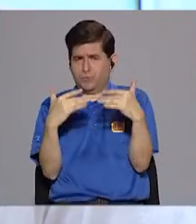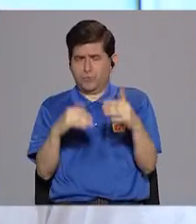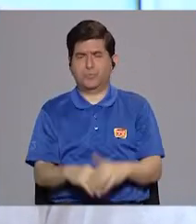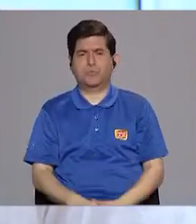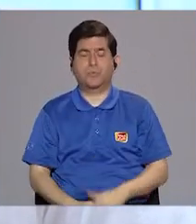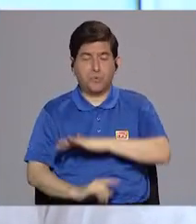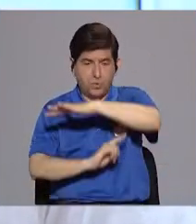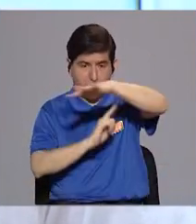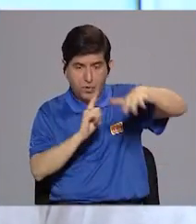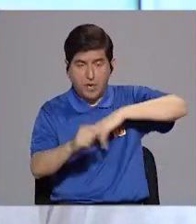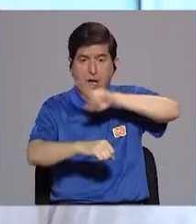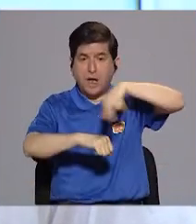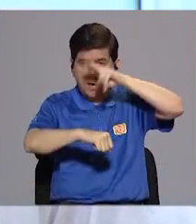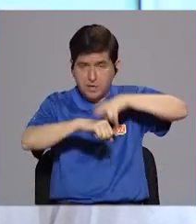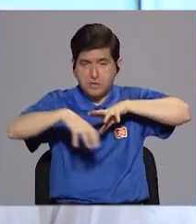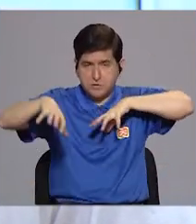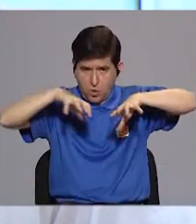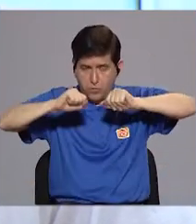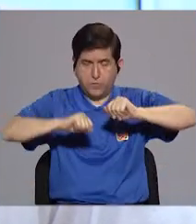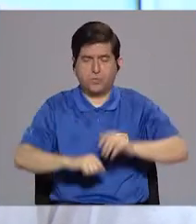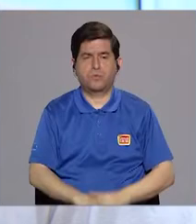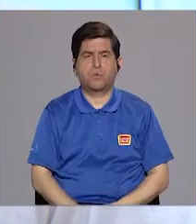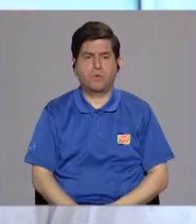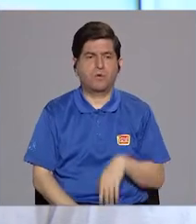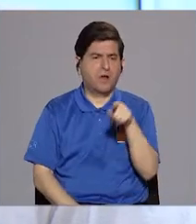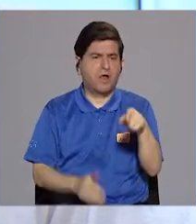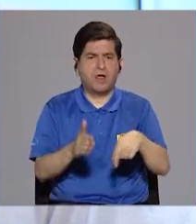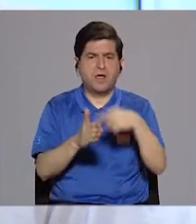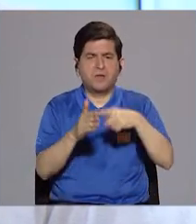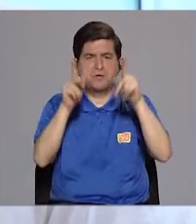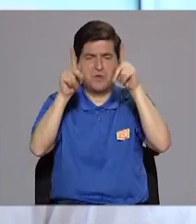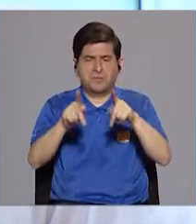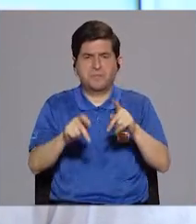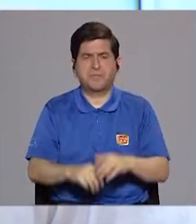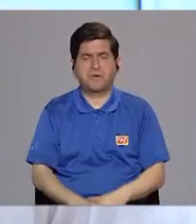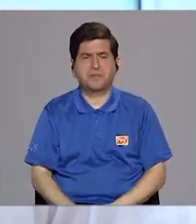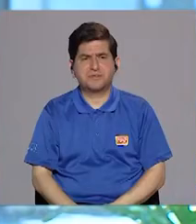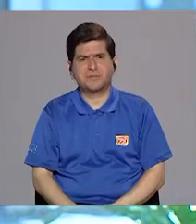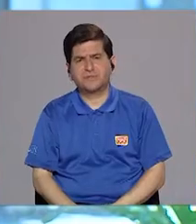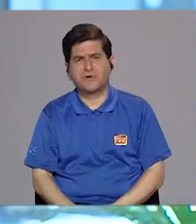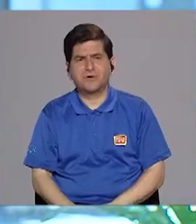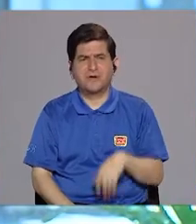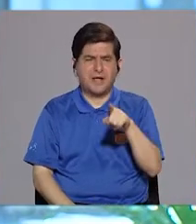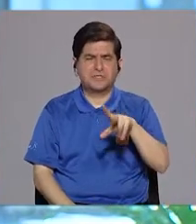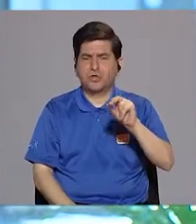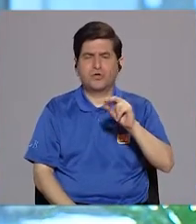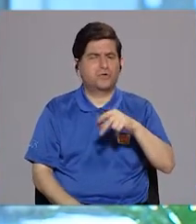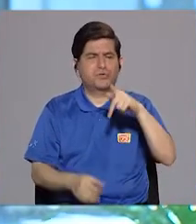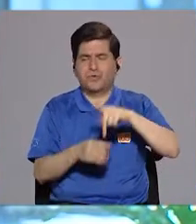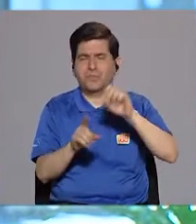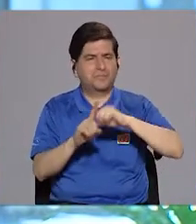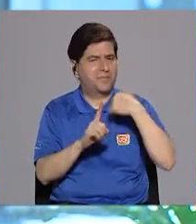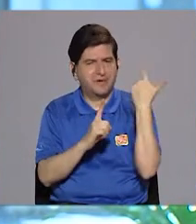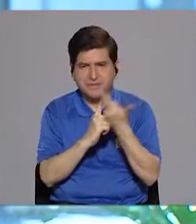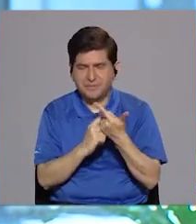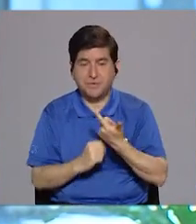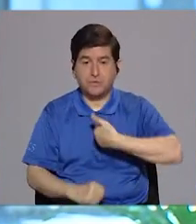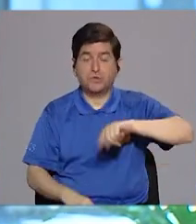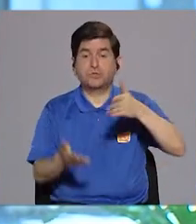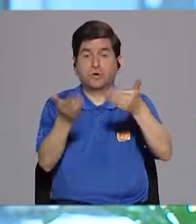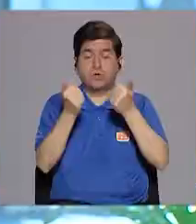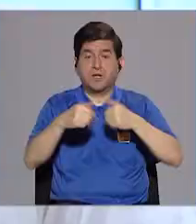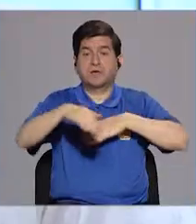el entorno normal donde se mueven, son muchas veces gente asocial. Entonces, lo que nosotros intentamos es darles